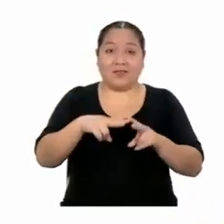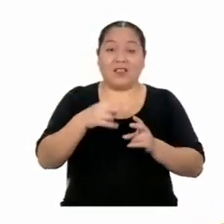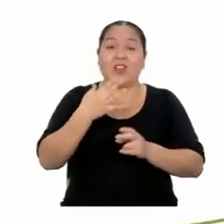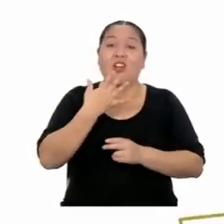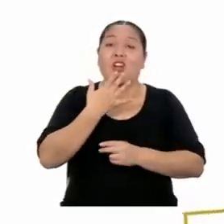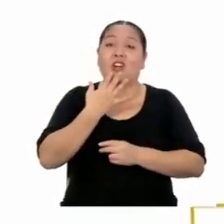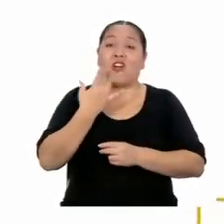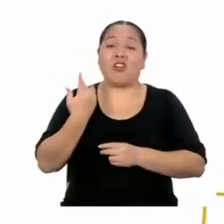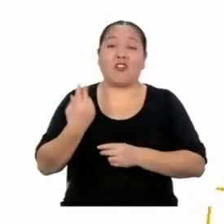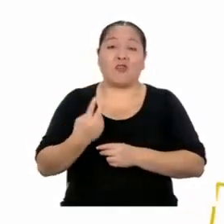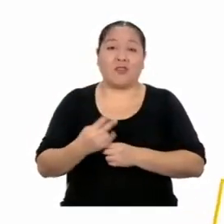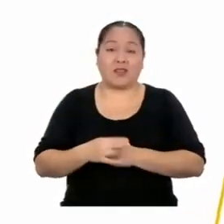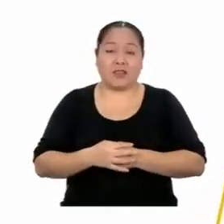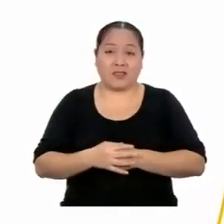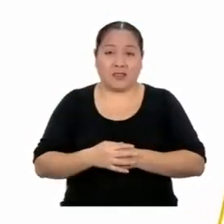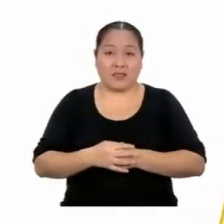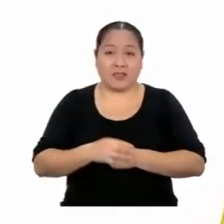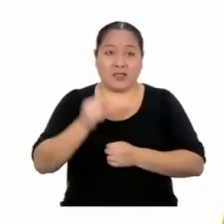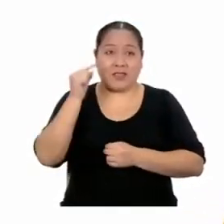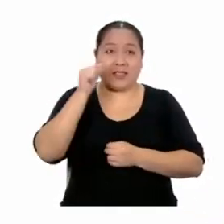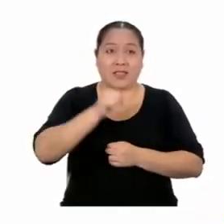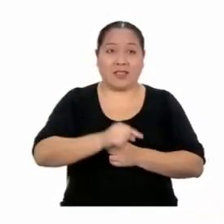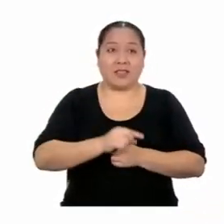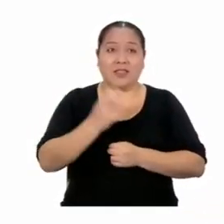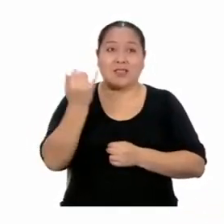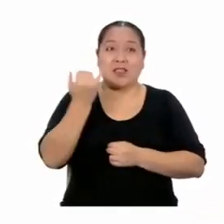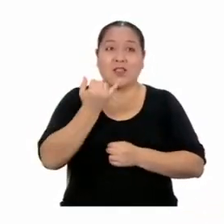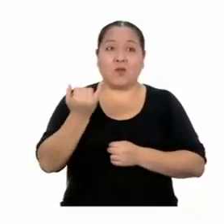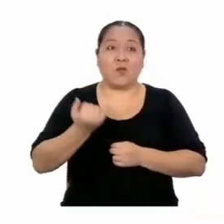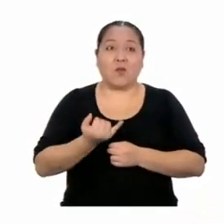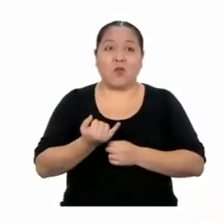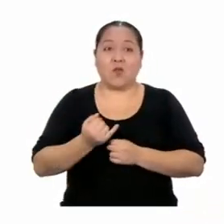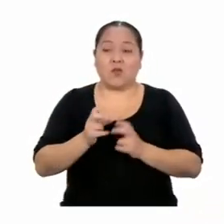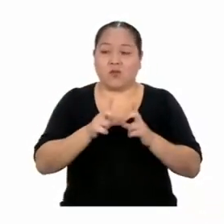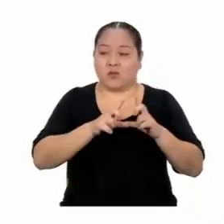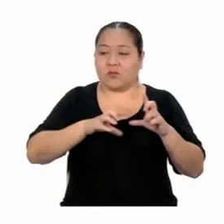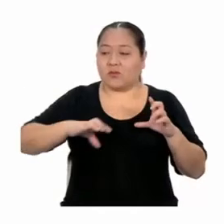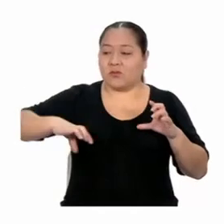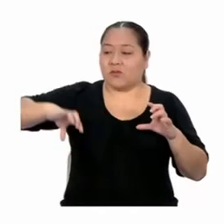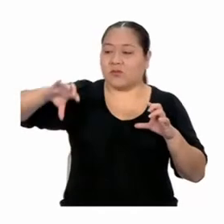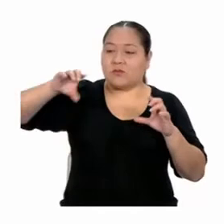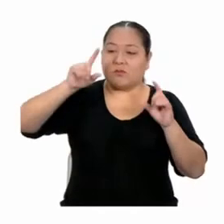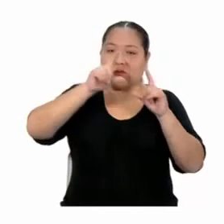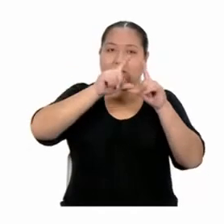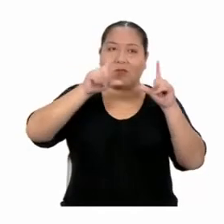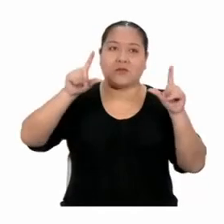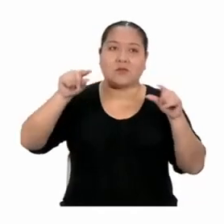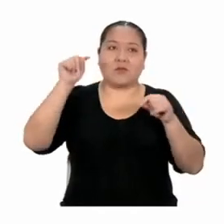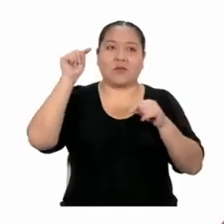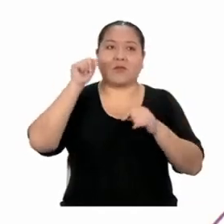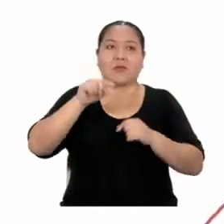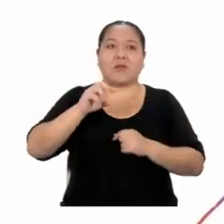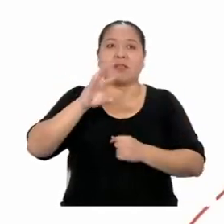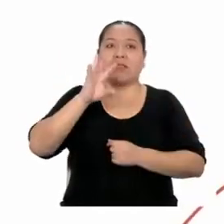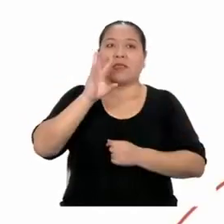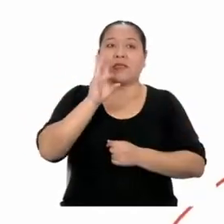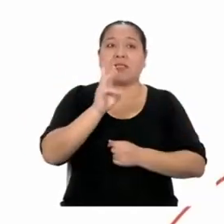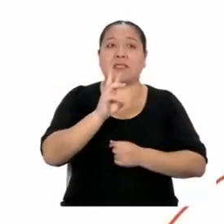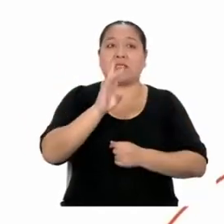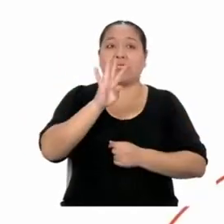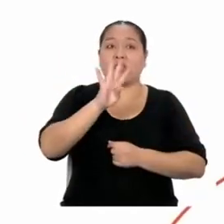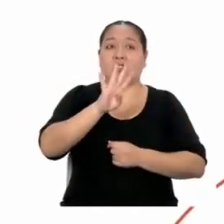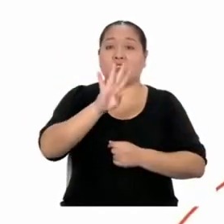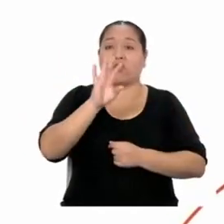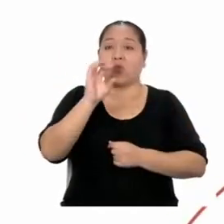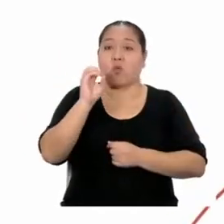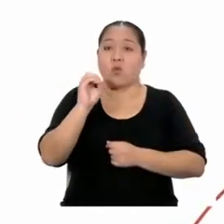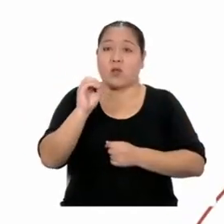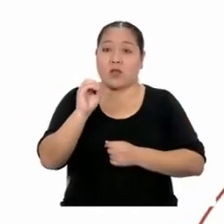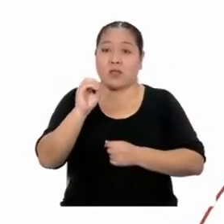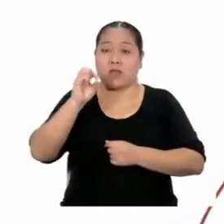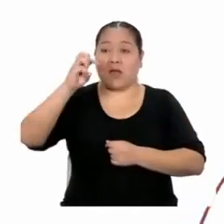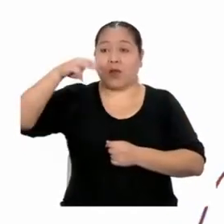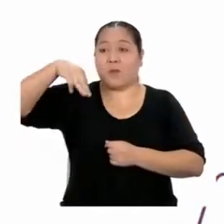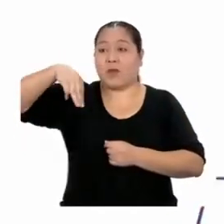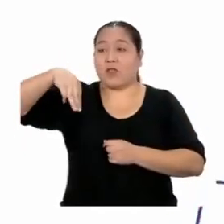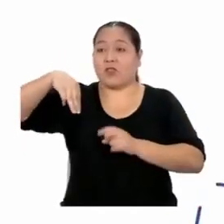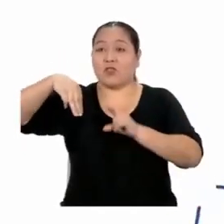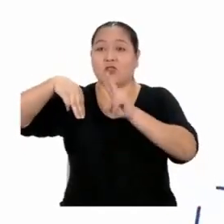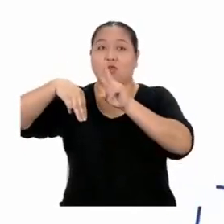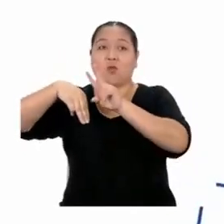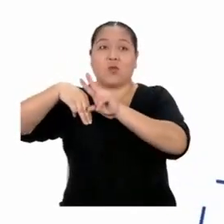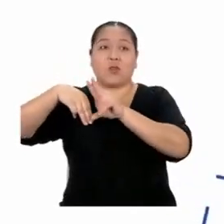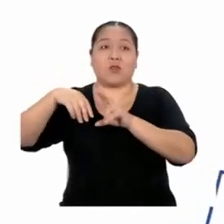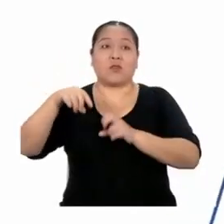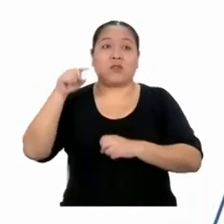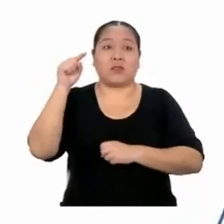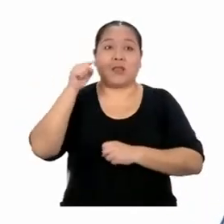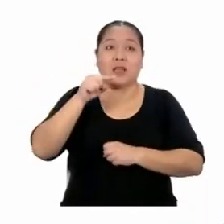verde. Y en el dibujo dice cuál es el área de este terreno. 640 metros cuadrados. En la misma